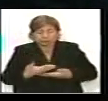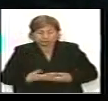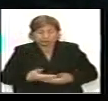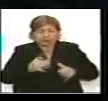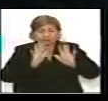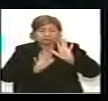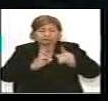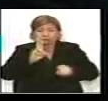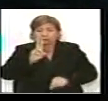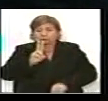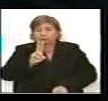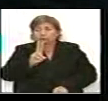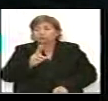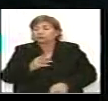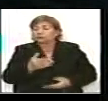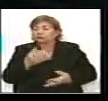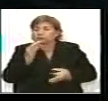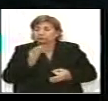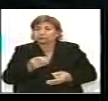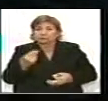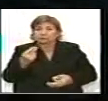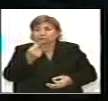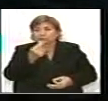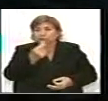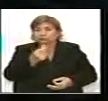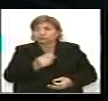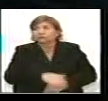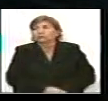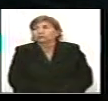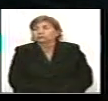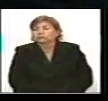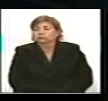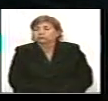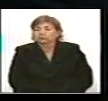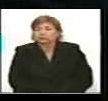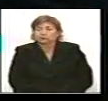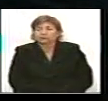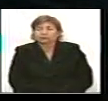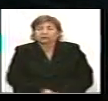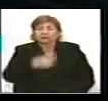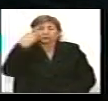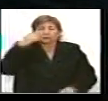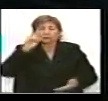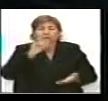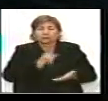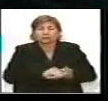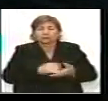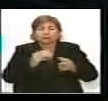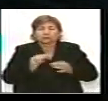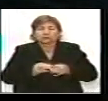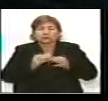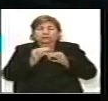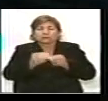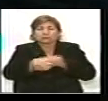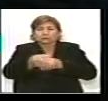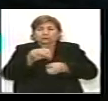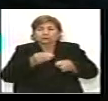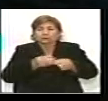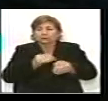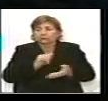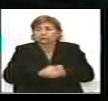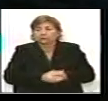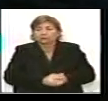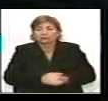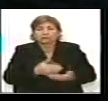12 estaciones automáticas. Sí, 12 estaciones automáticas para reemplazarlas y mantener